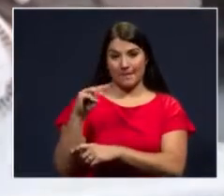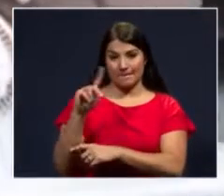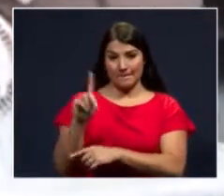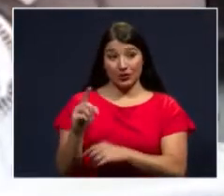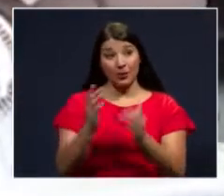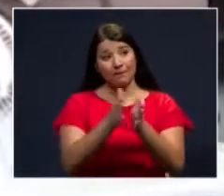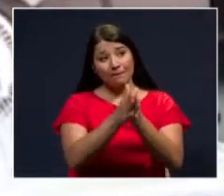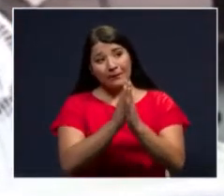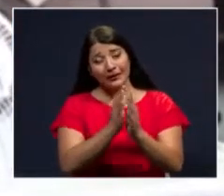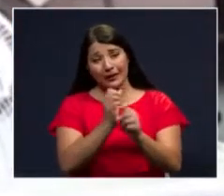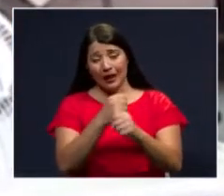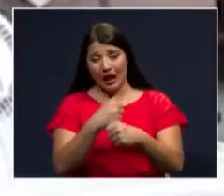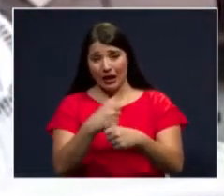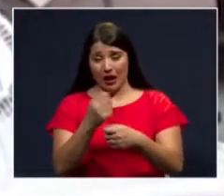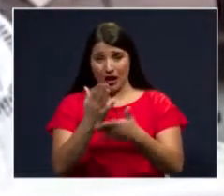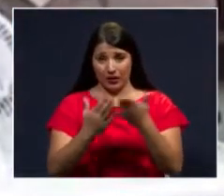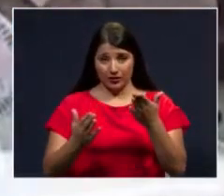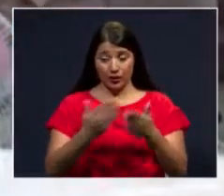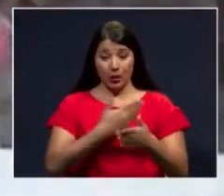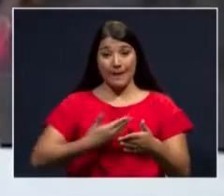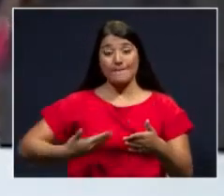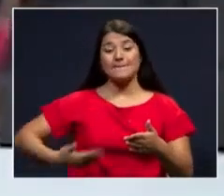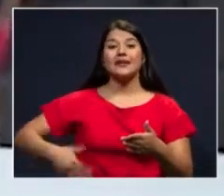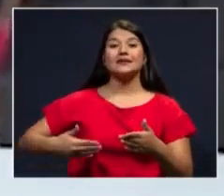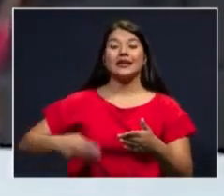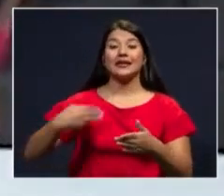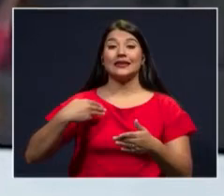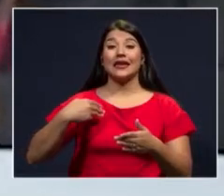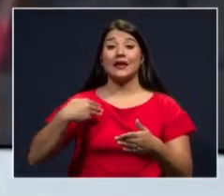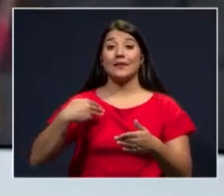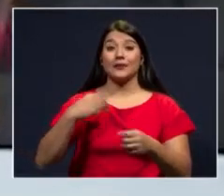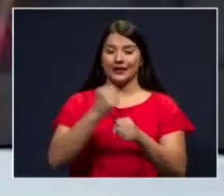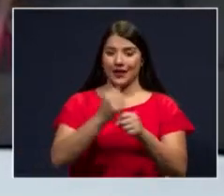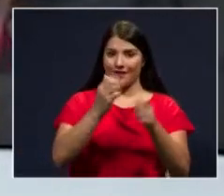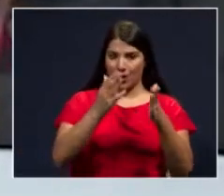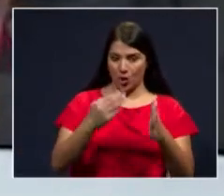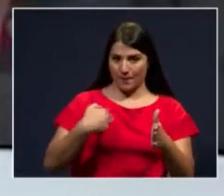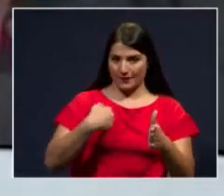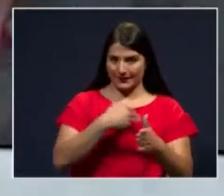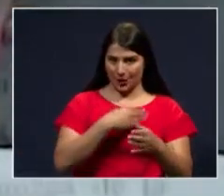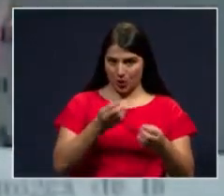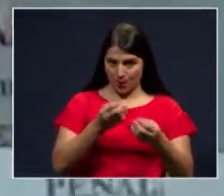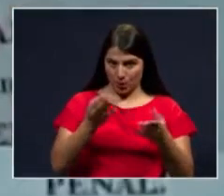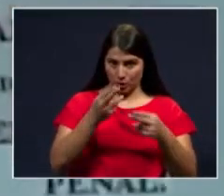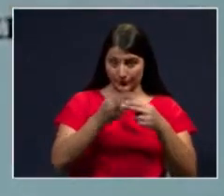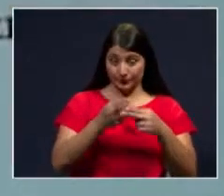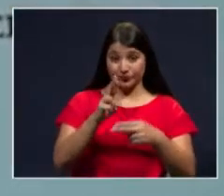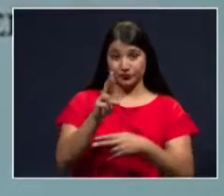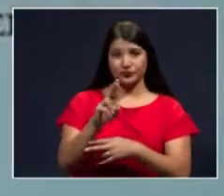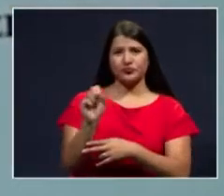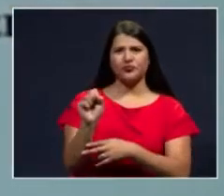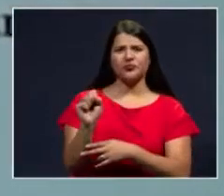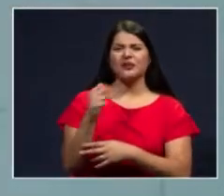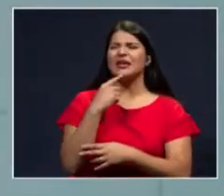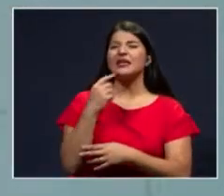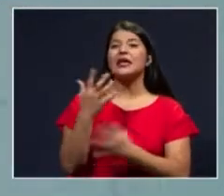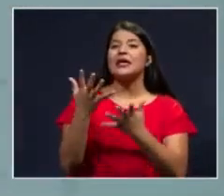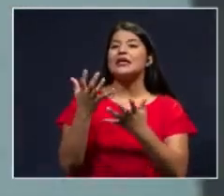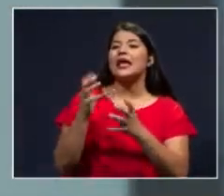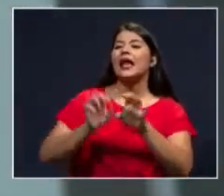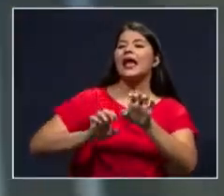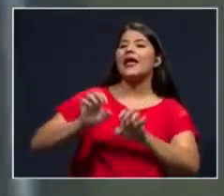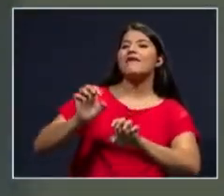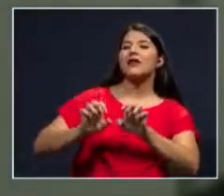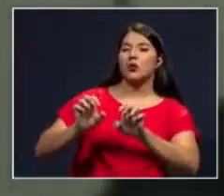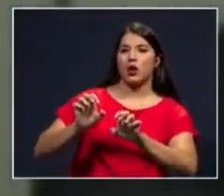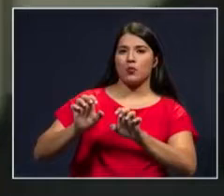haga algo. El presidente de la Asociación de Funcionarios del Ministerio Público, Ronald Segura, indicó que la intención es que se haga una evaluación de los mecanismos